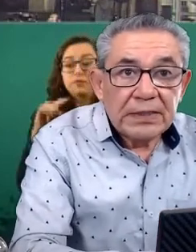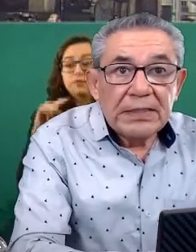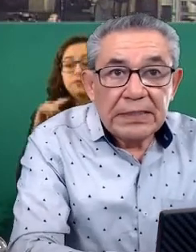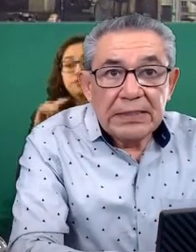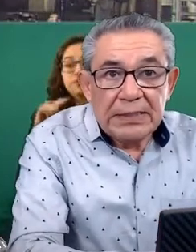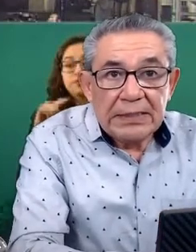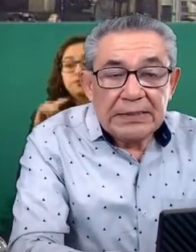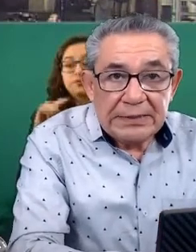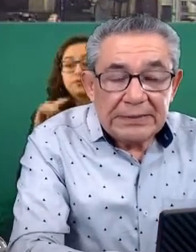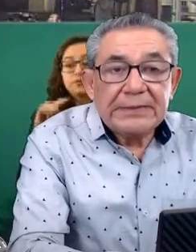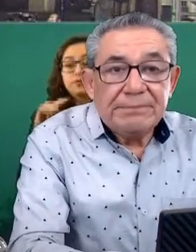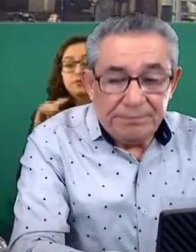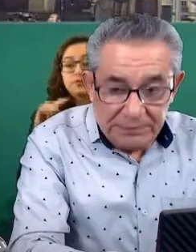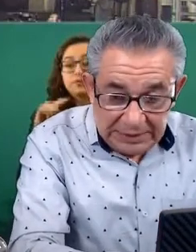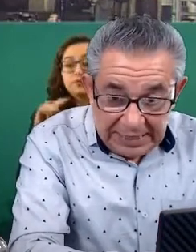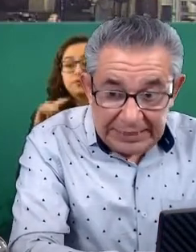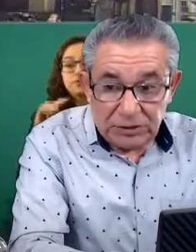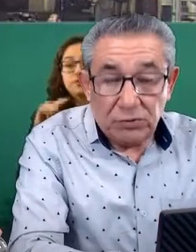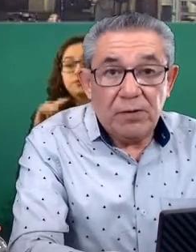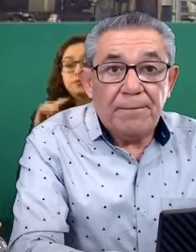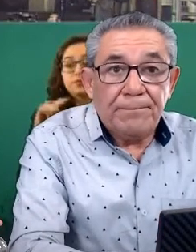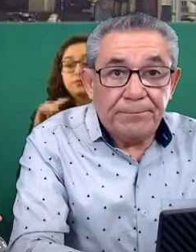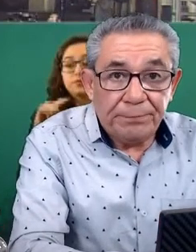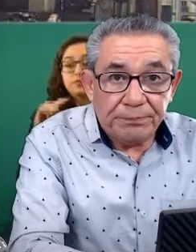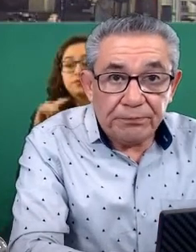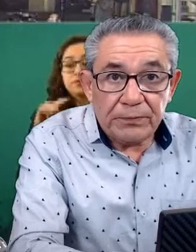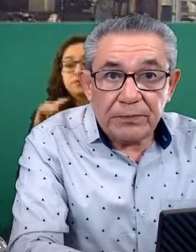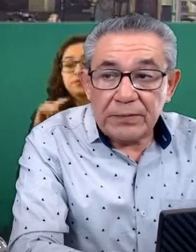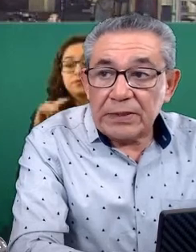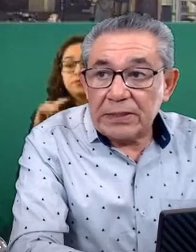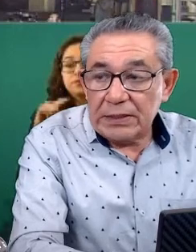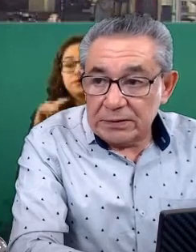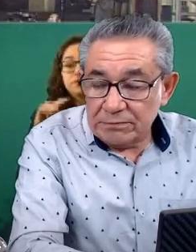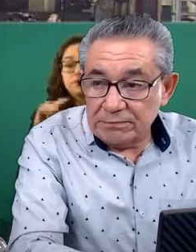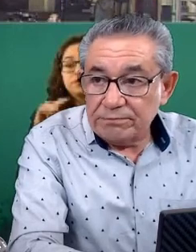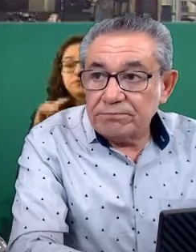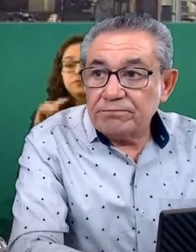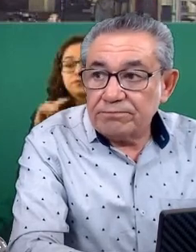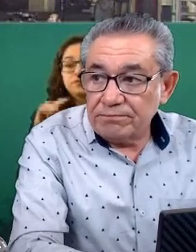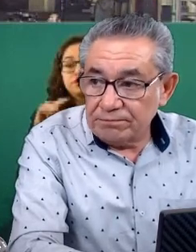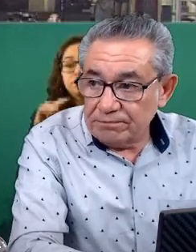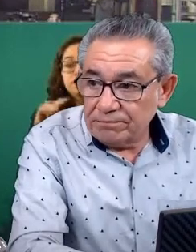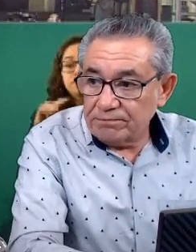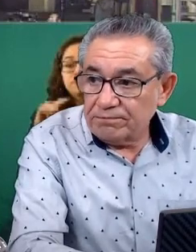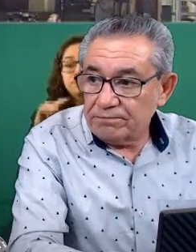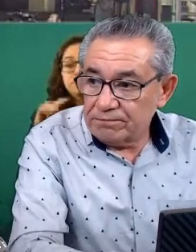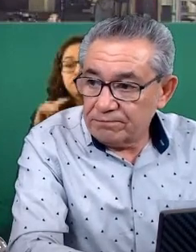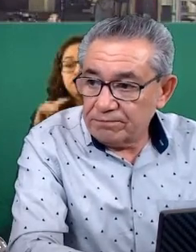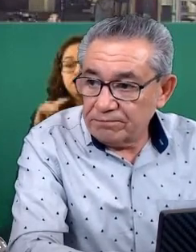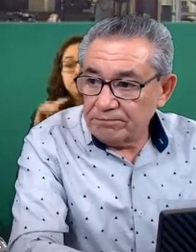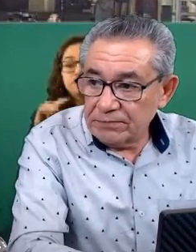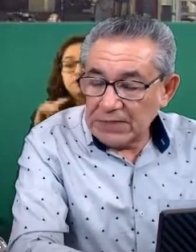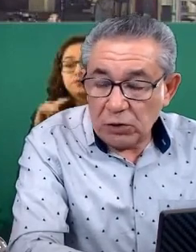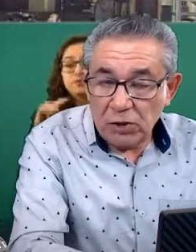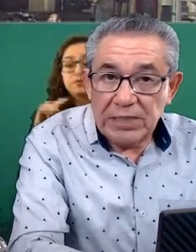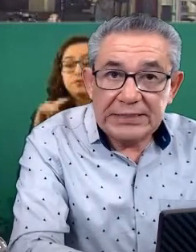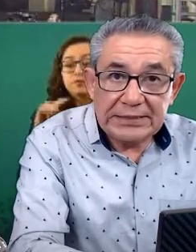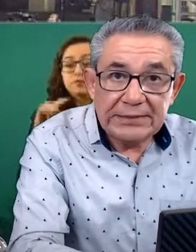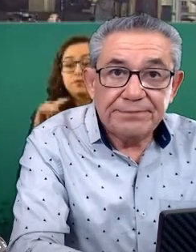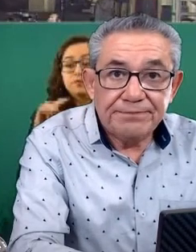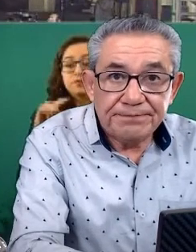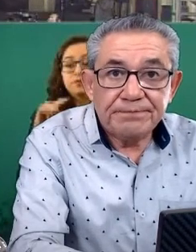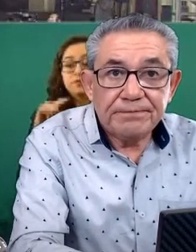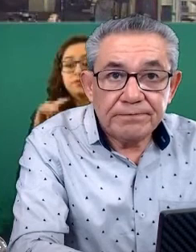suceder en Michoacán. En Jalisco. Michoacán, no se te olvide que cuando entró el Silvano